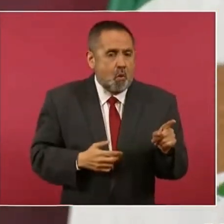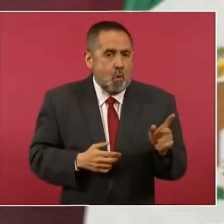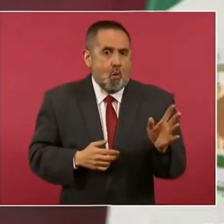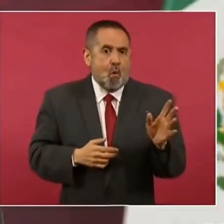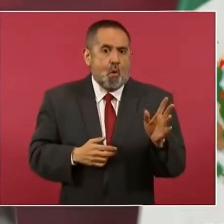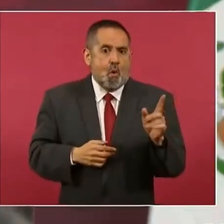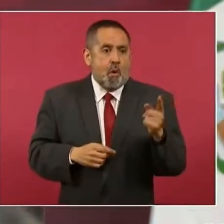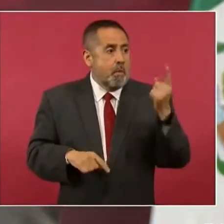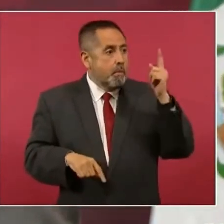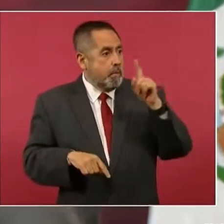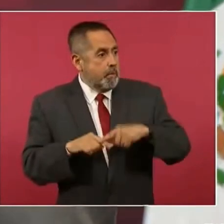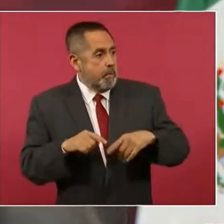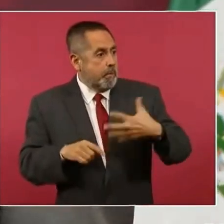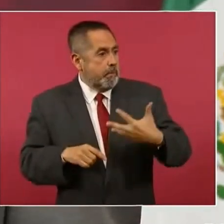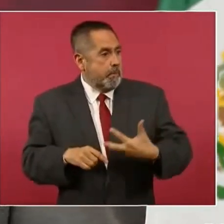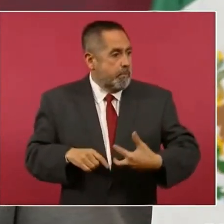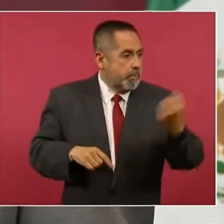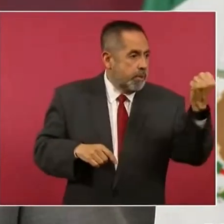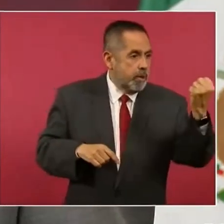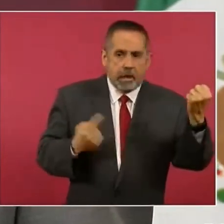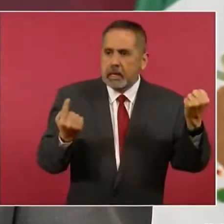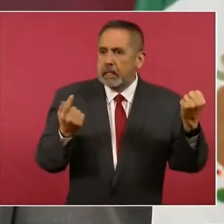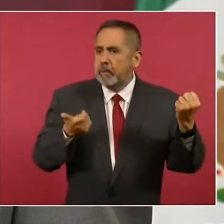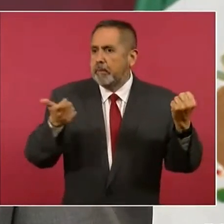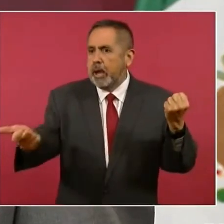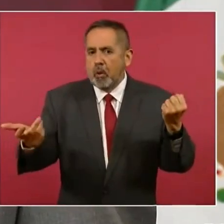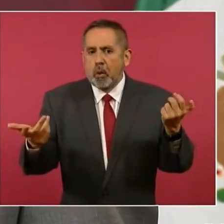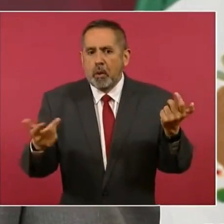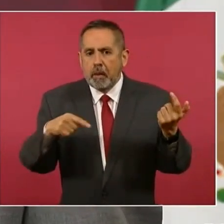banqueros, de financieros.